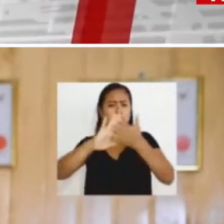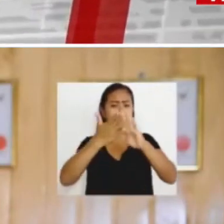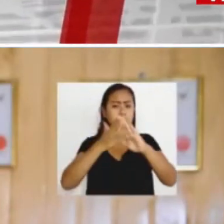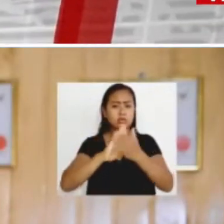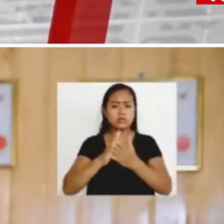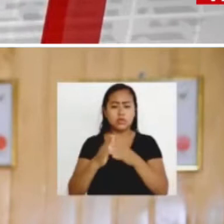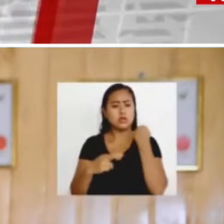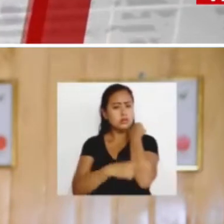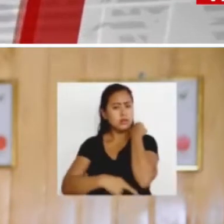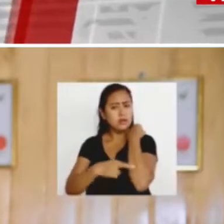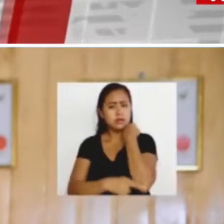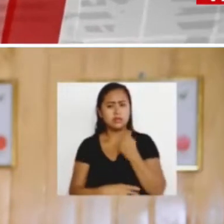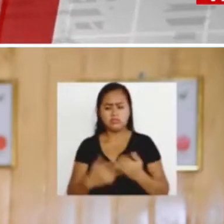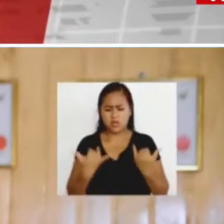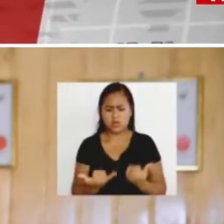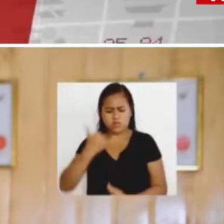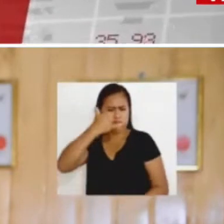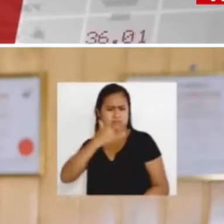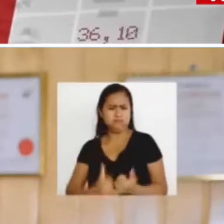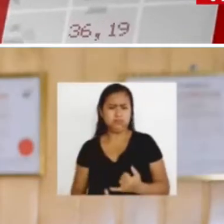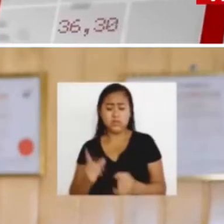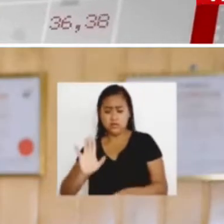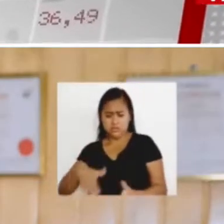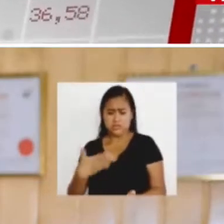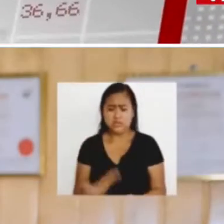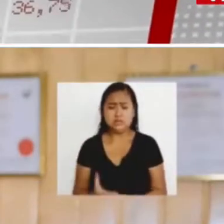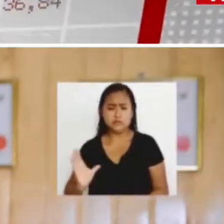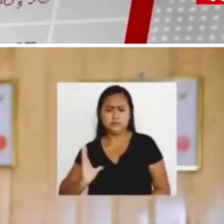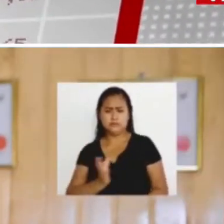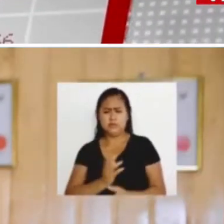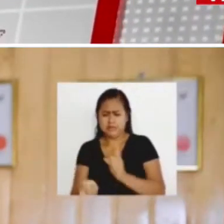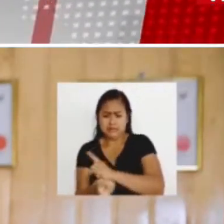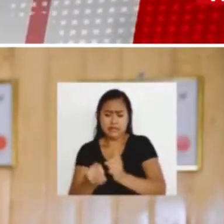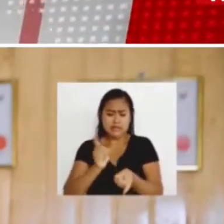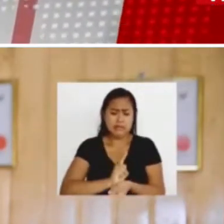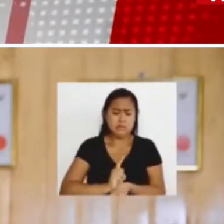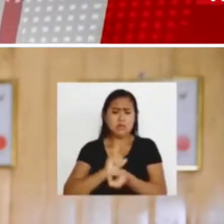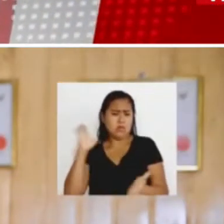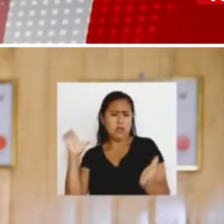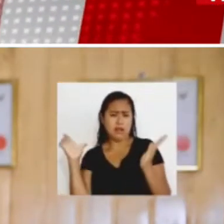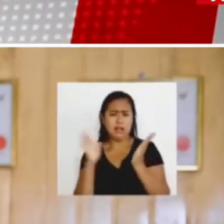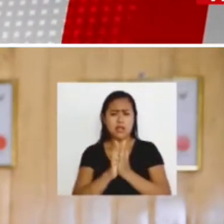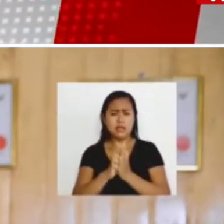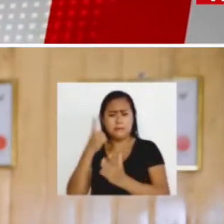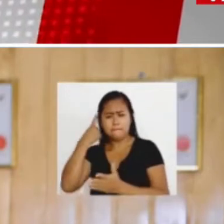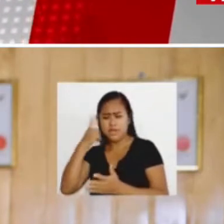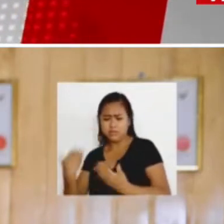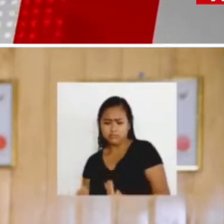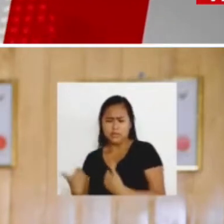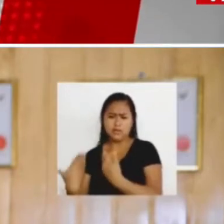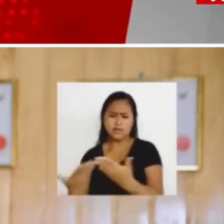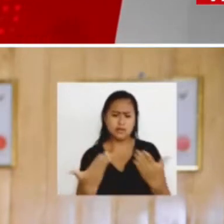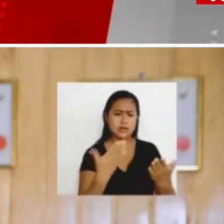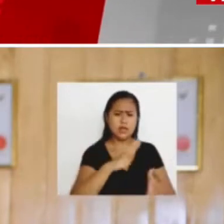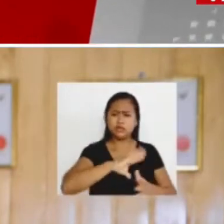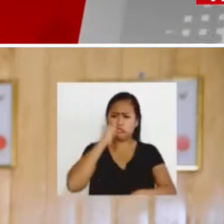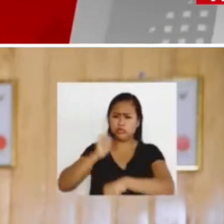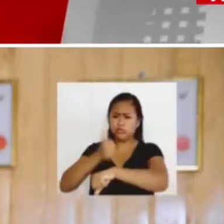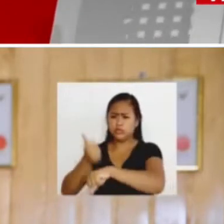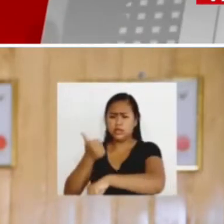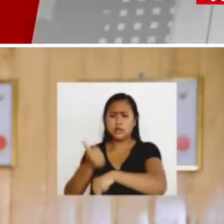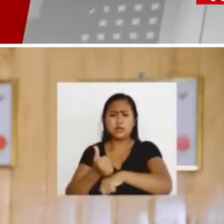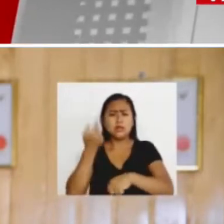invertir, y la inversión tiene que ser inversión a través de la inversión pública, a través de la inversión pública y privada, o a través